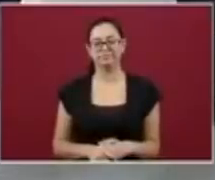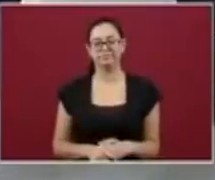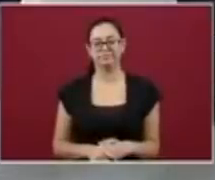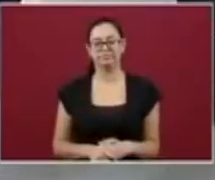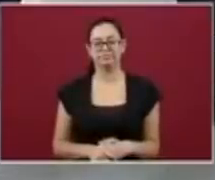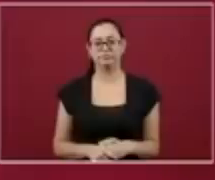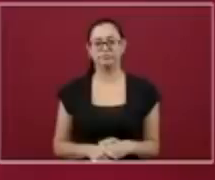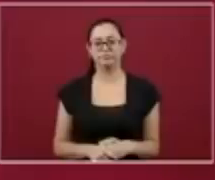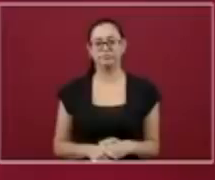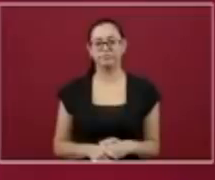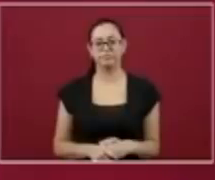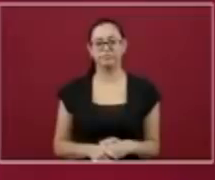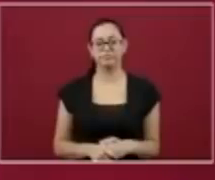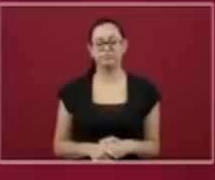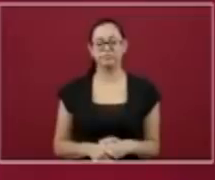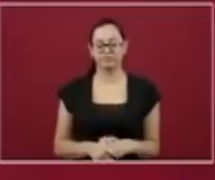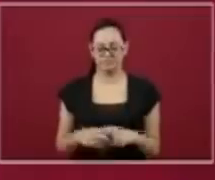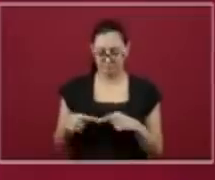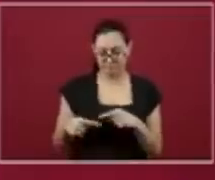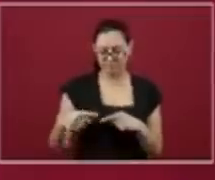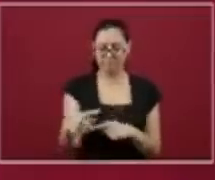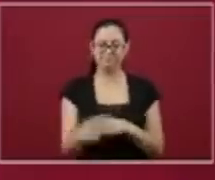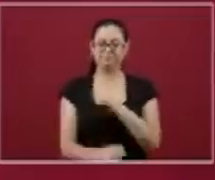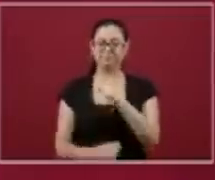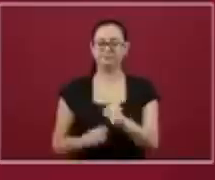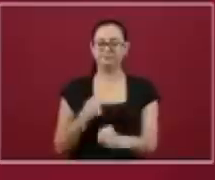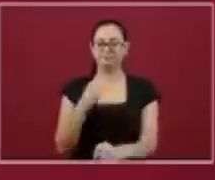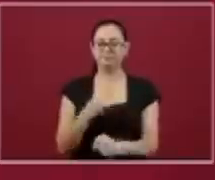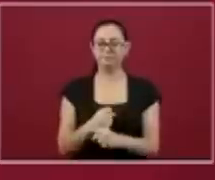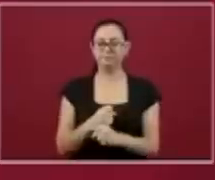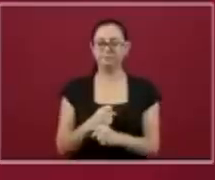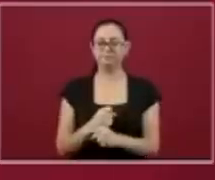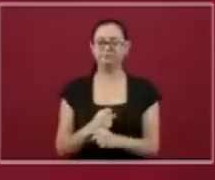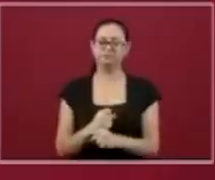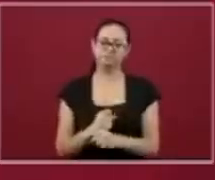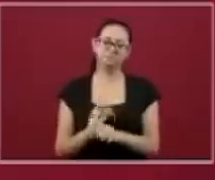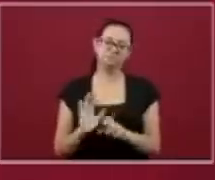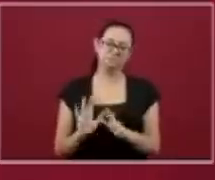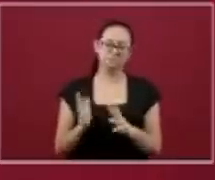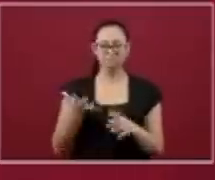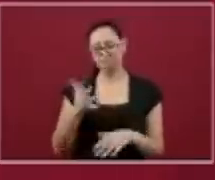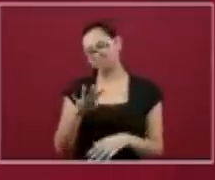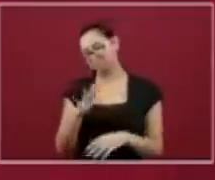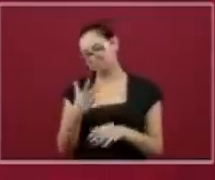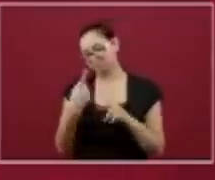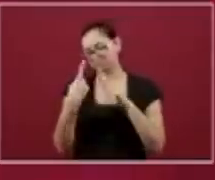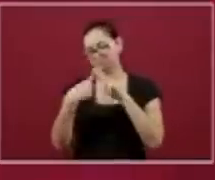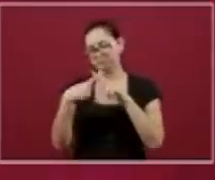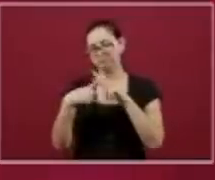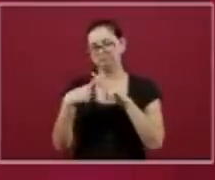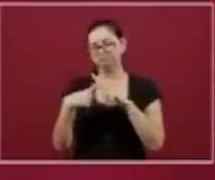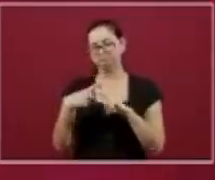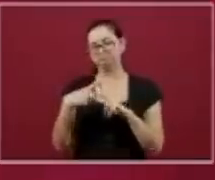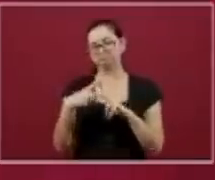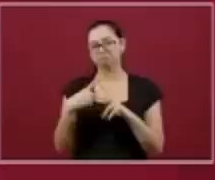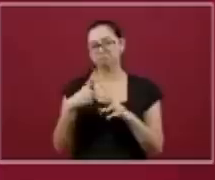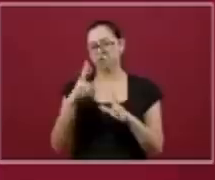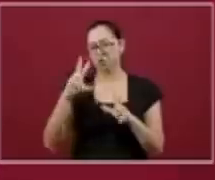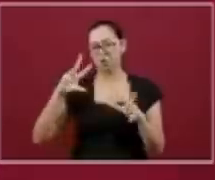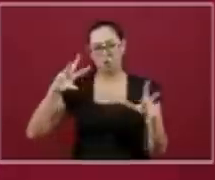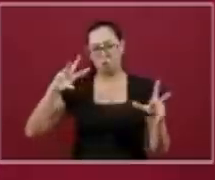Tenemos para este año la siguiente previsión, la inversión